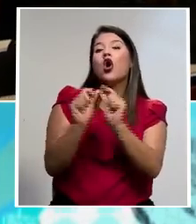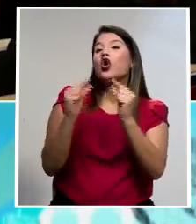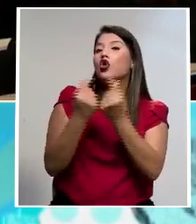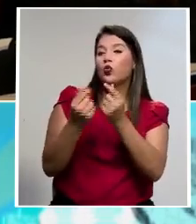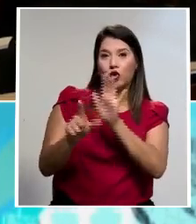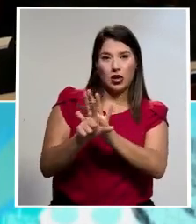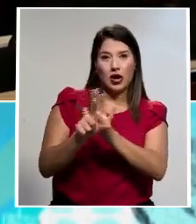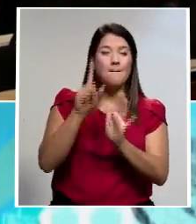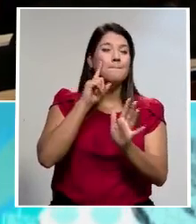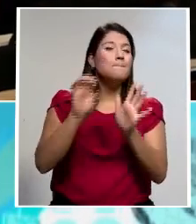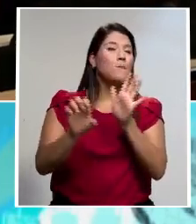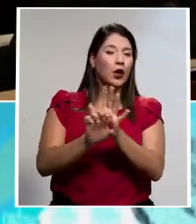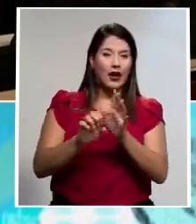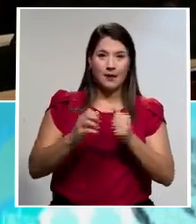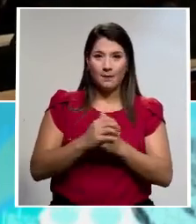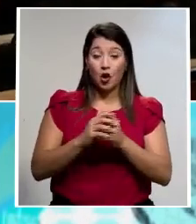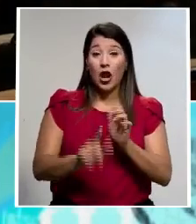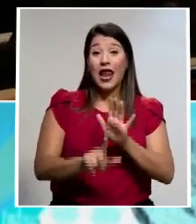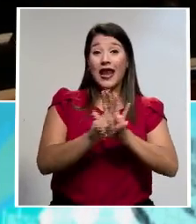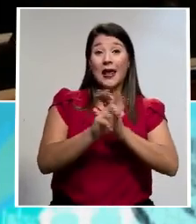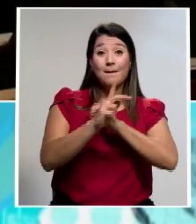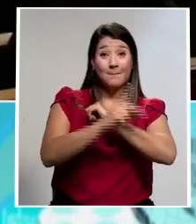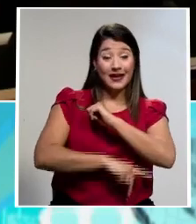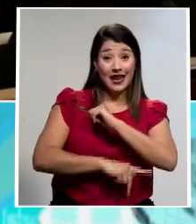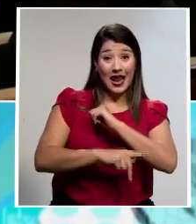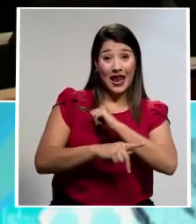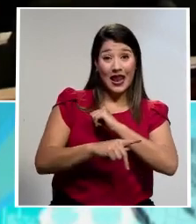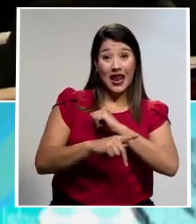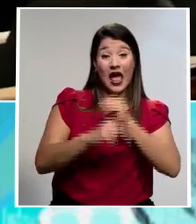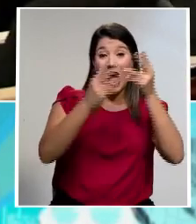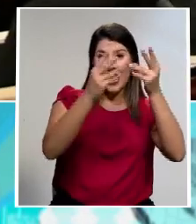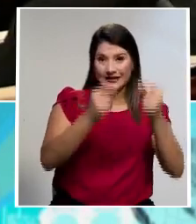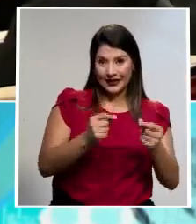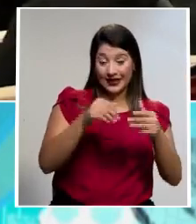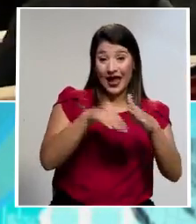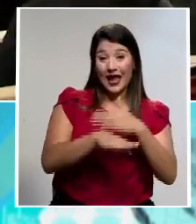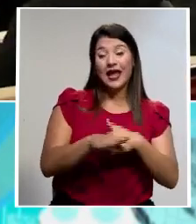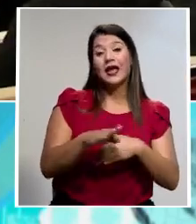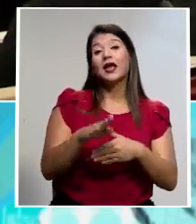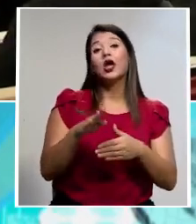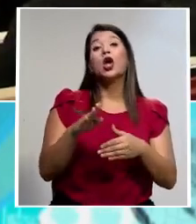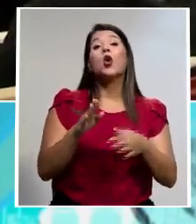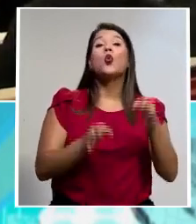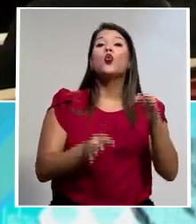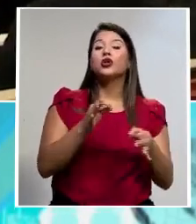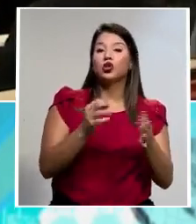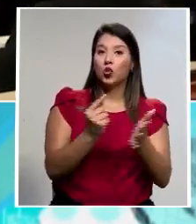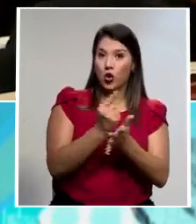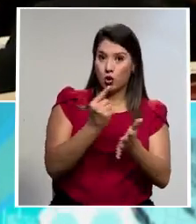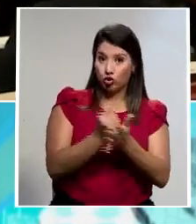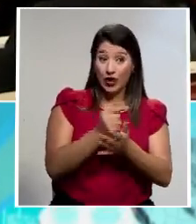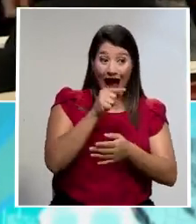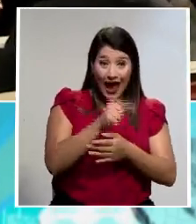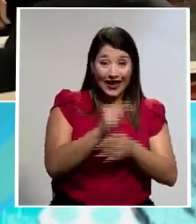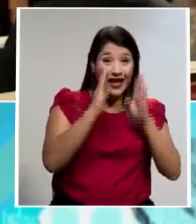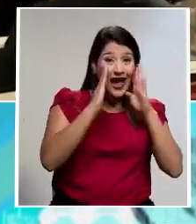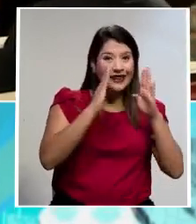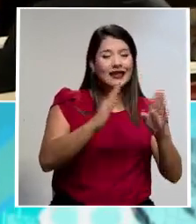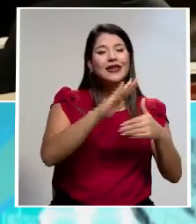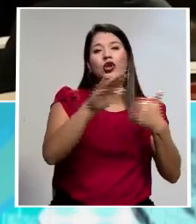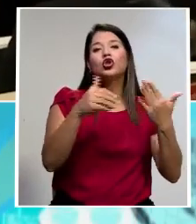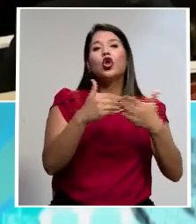la jurisdicción de penal de Hacienda, que es en Goicochea, precisamente donde se desarrollan todos los casos vinculados con la función